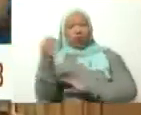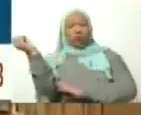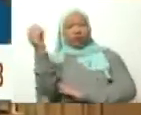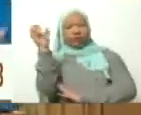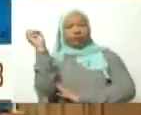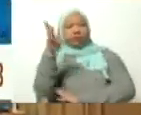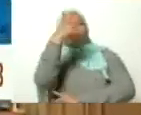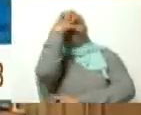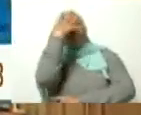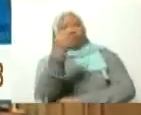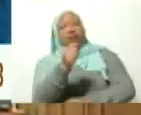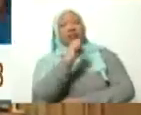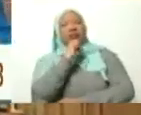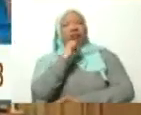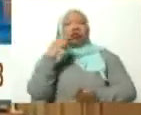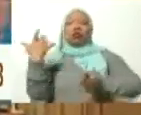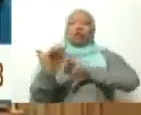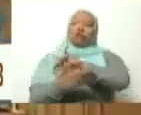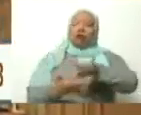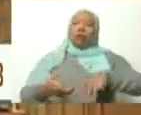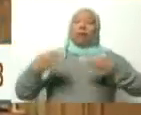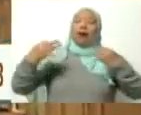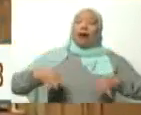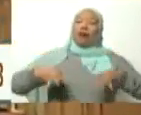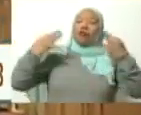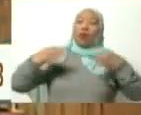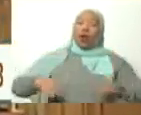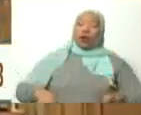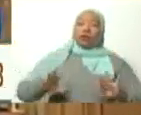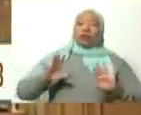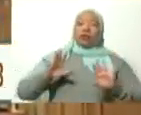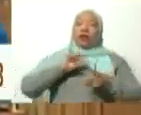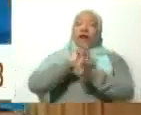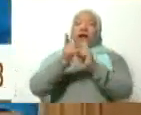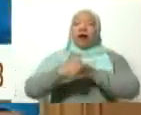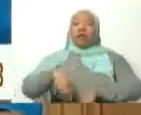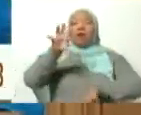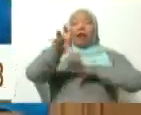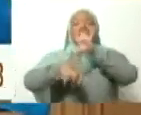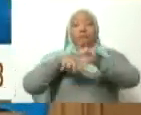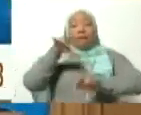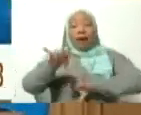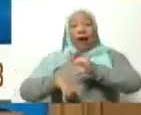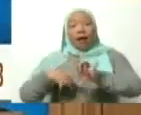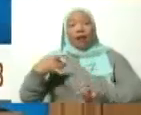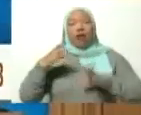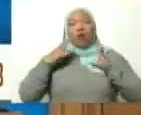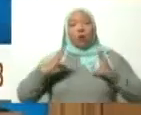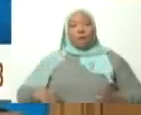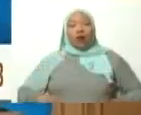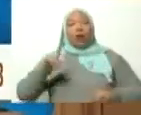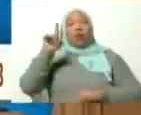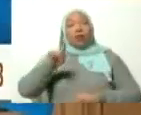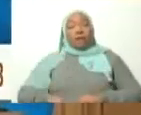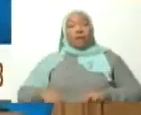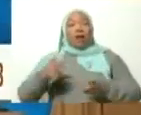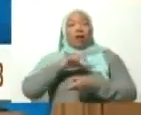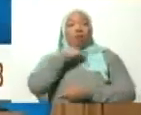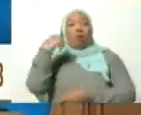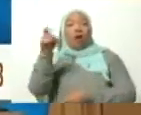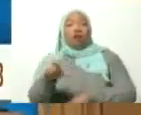se entienda la gravedad y la alerta de que la especie humana está en verdadero peligro de extinción, que no es